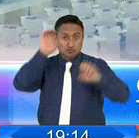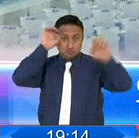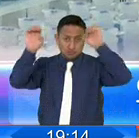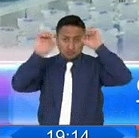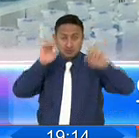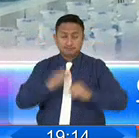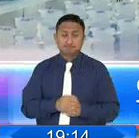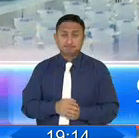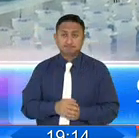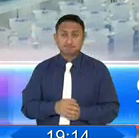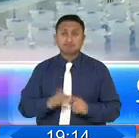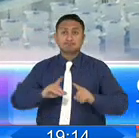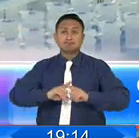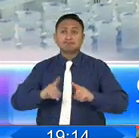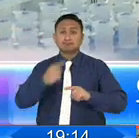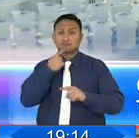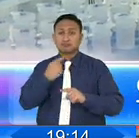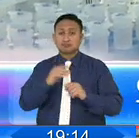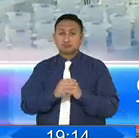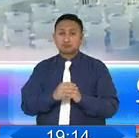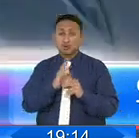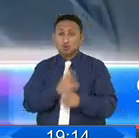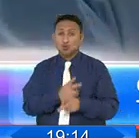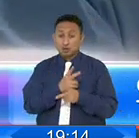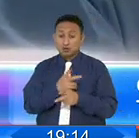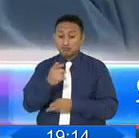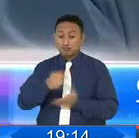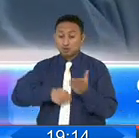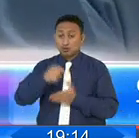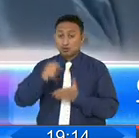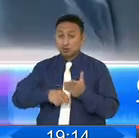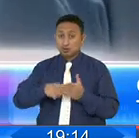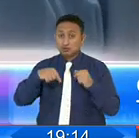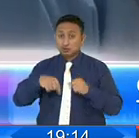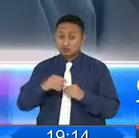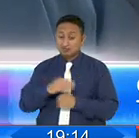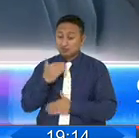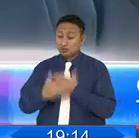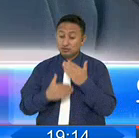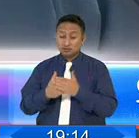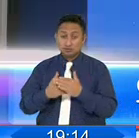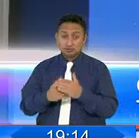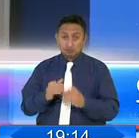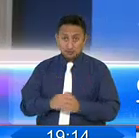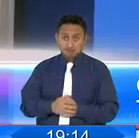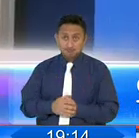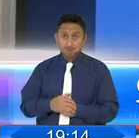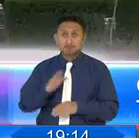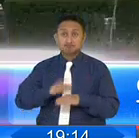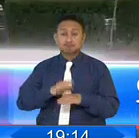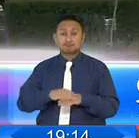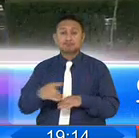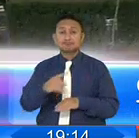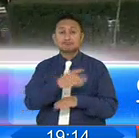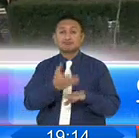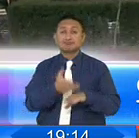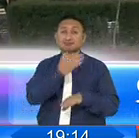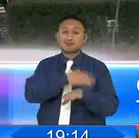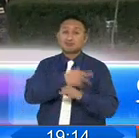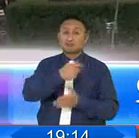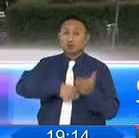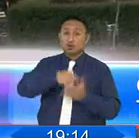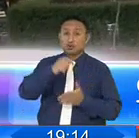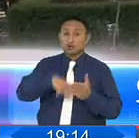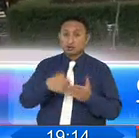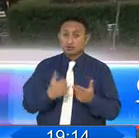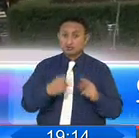casos COVID, pero son enfáticos en señalar que la contratación tiene que seguir todos los procesos. Esto por el cuestionado contrato anterior, que está